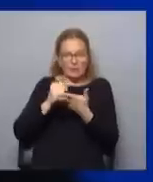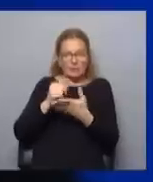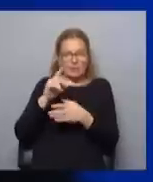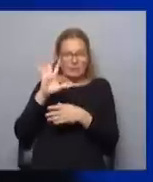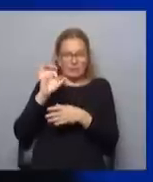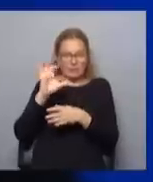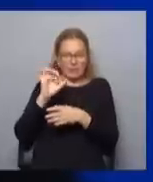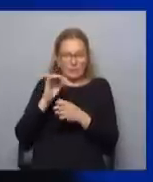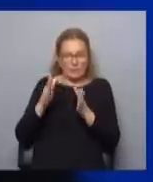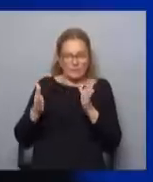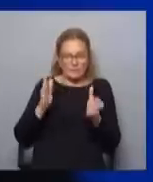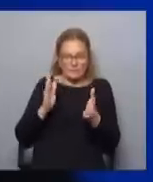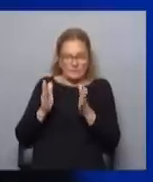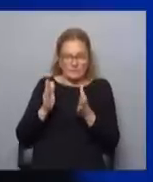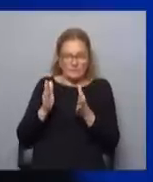septiembre